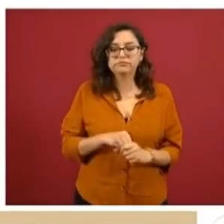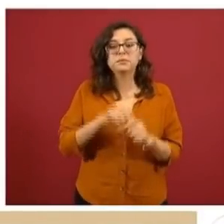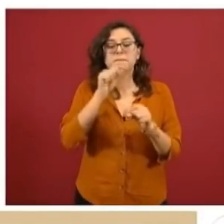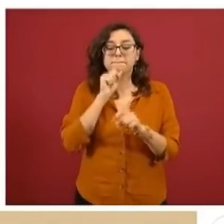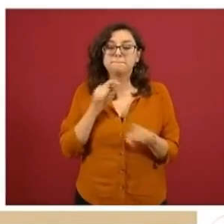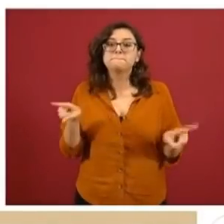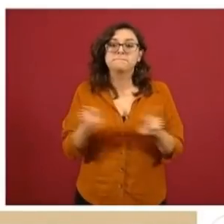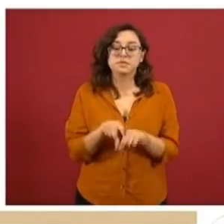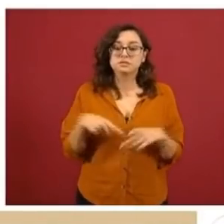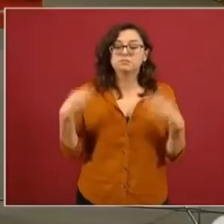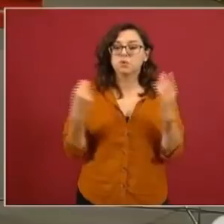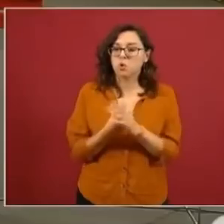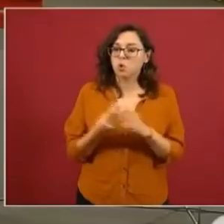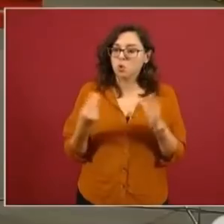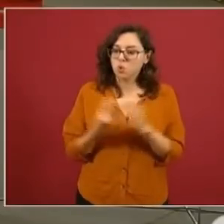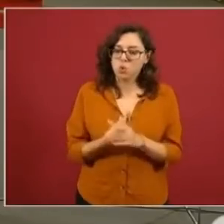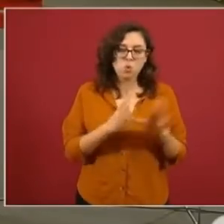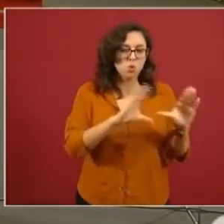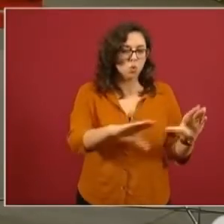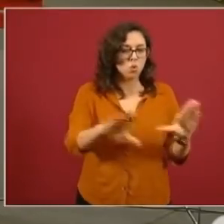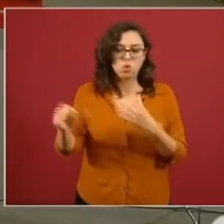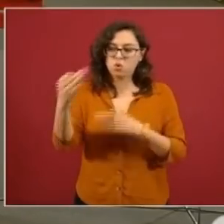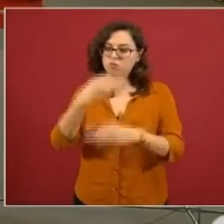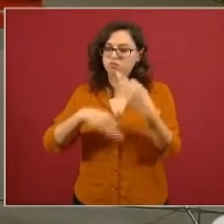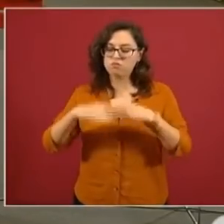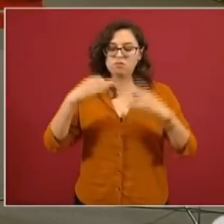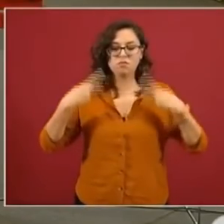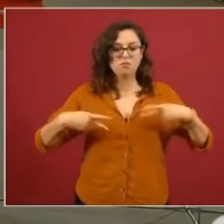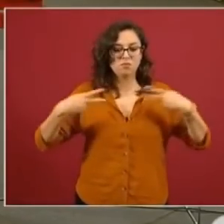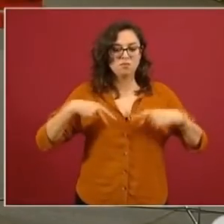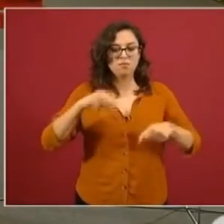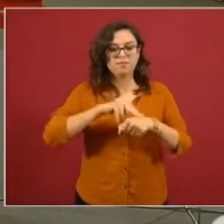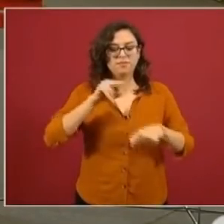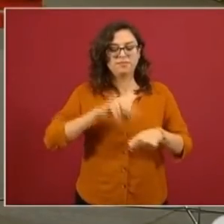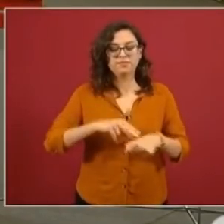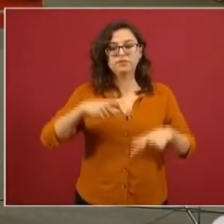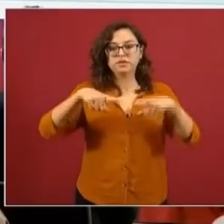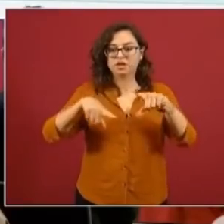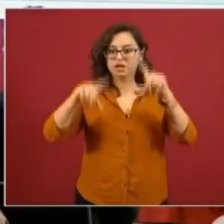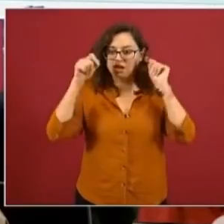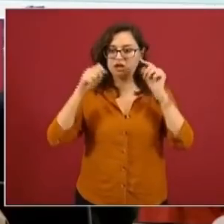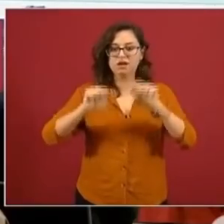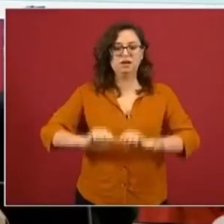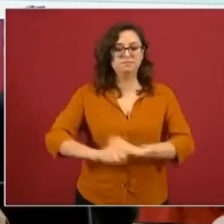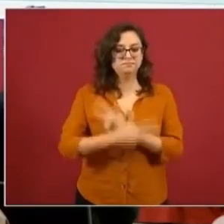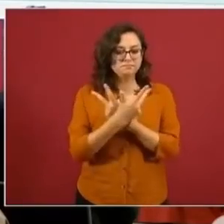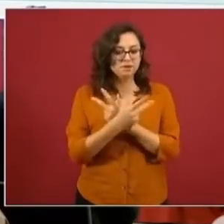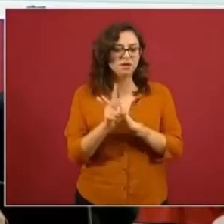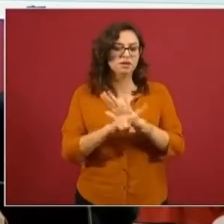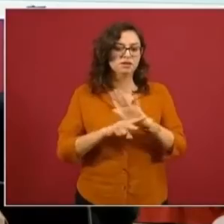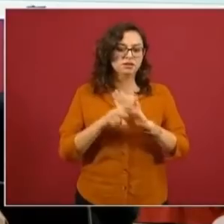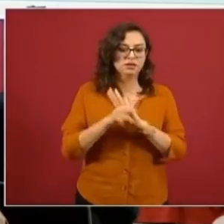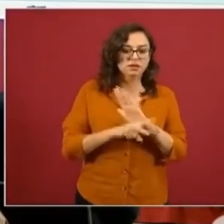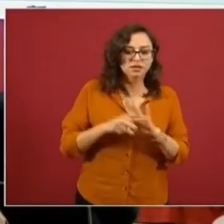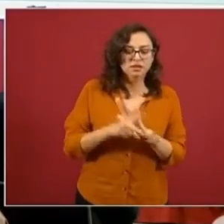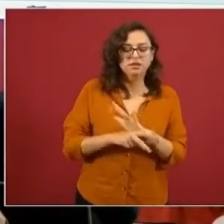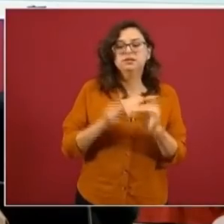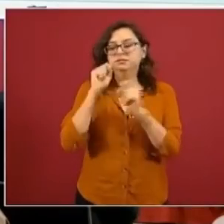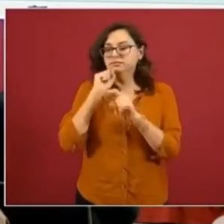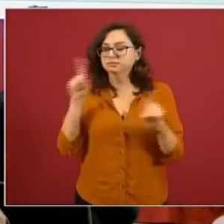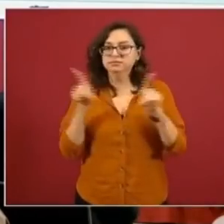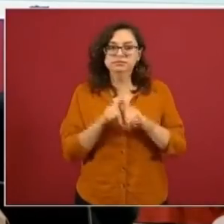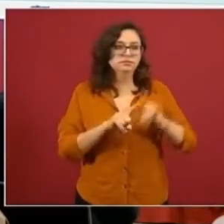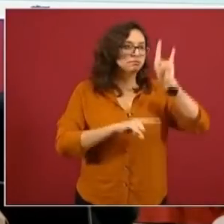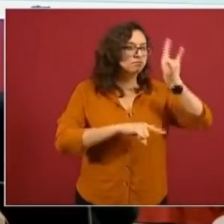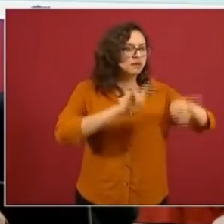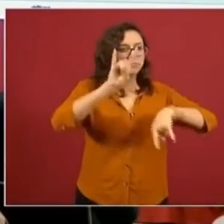la capacitación de todo el personal de salud mediante Webex, mediante videos, mediante la realización de pósters, que también